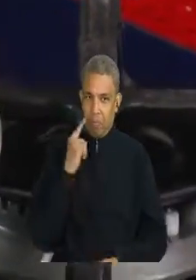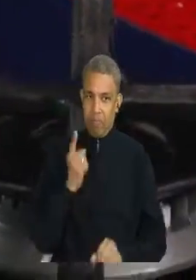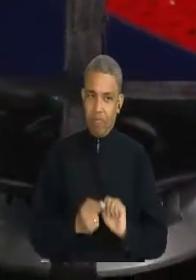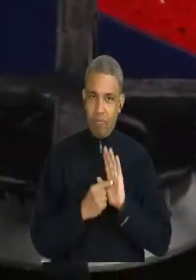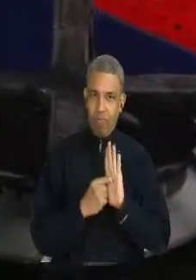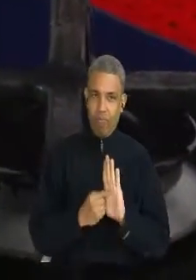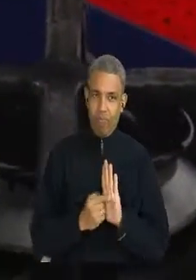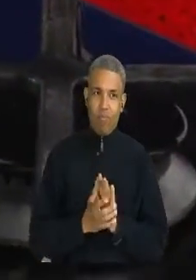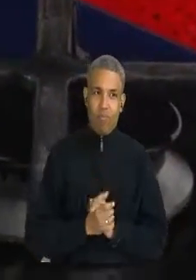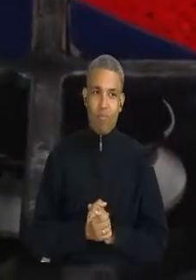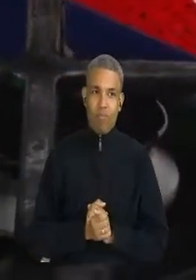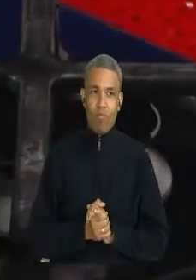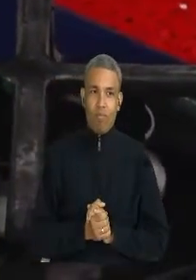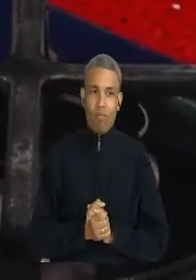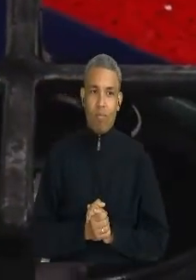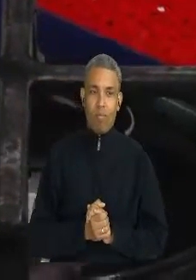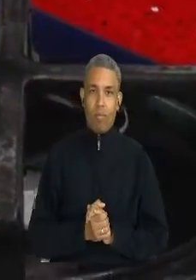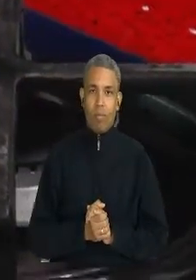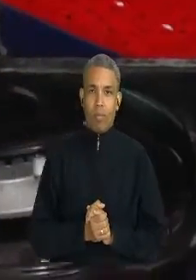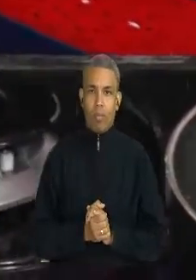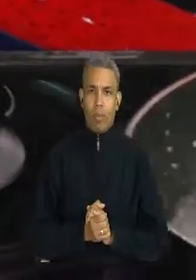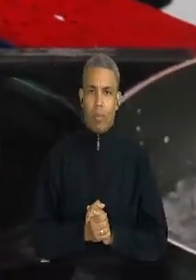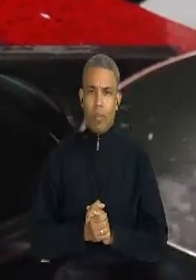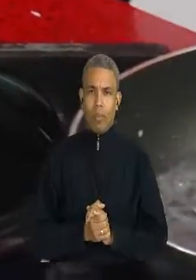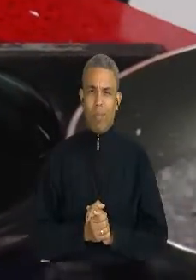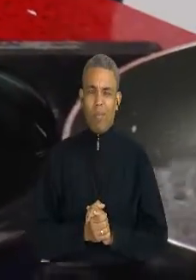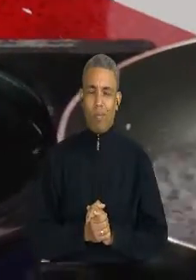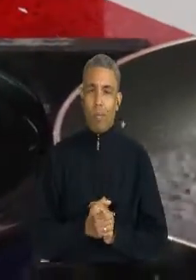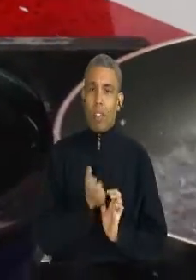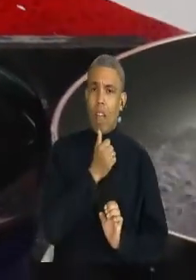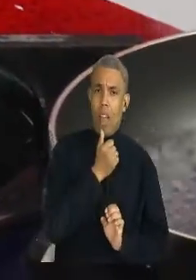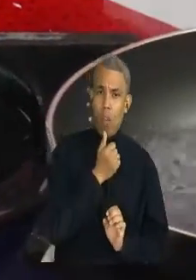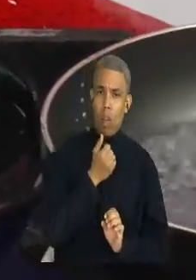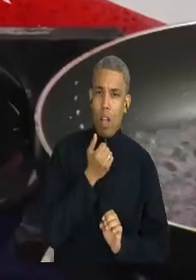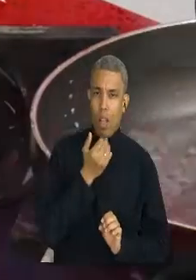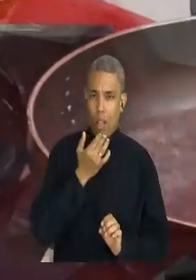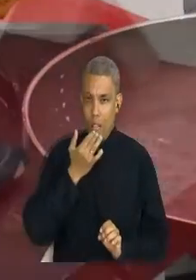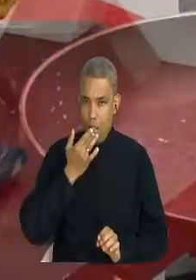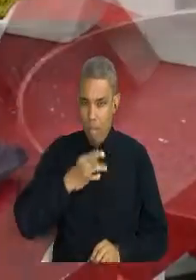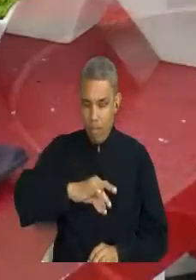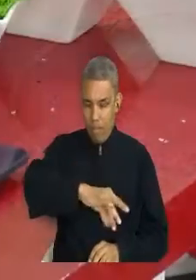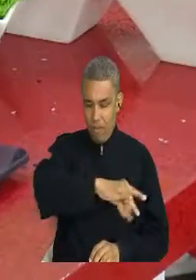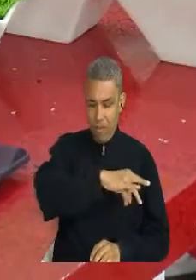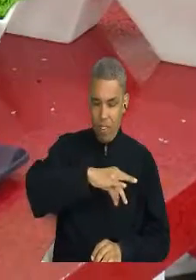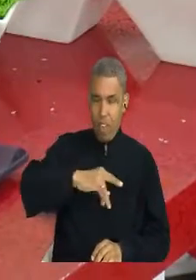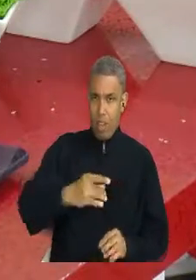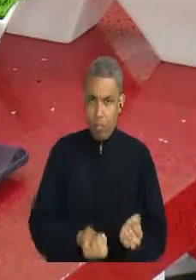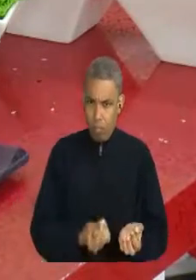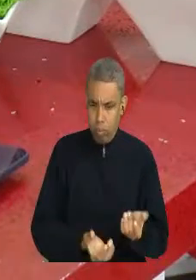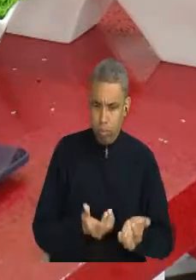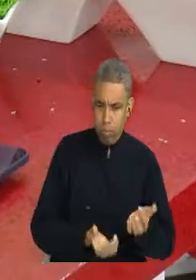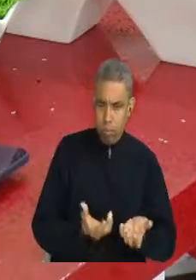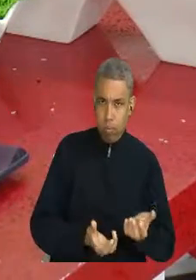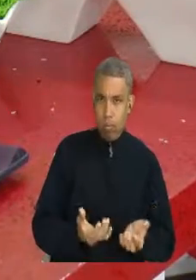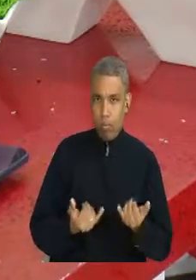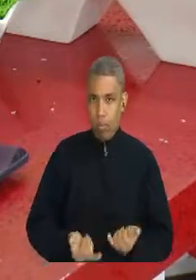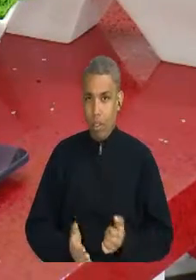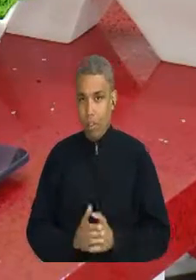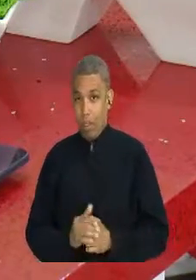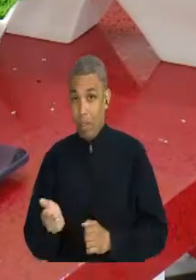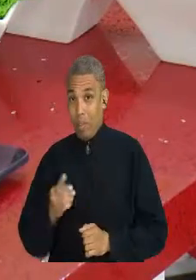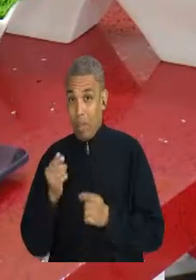diferente agua con sal, al gusto, ¿no? Sí, claro, Rochi, una agüita con sal para poder pochar nuestros langostinos. Que